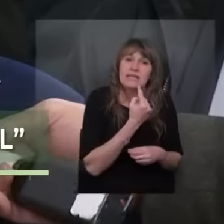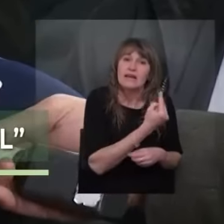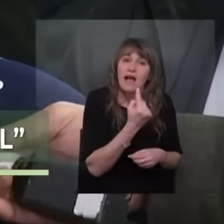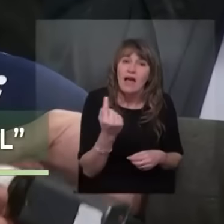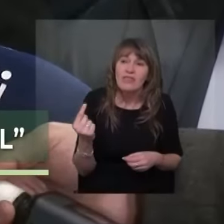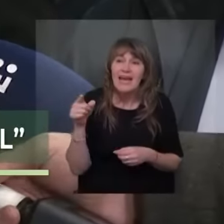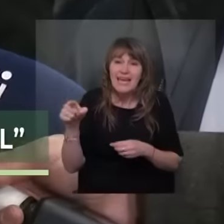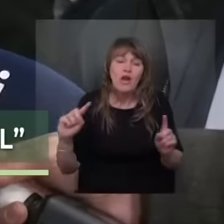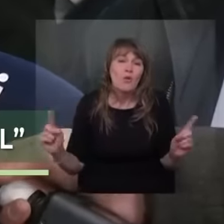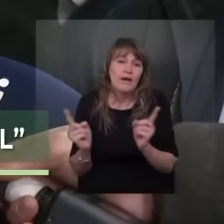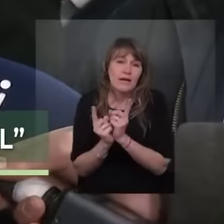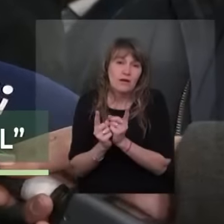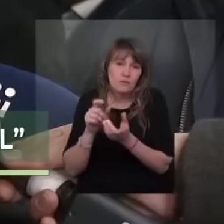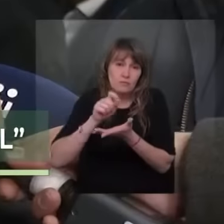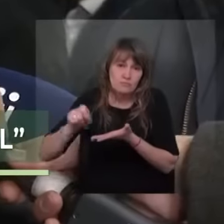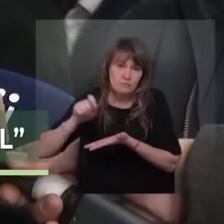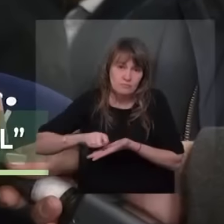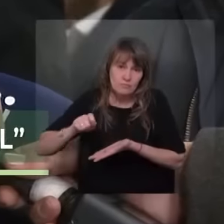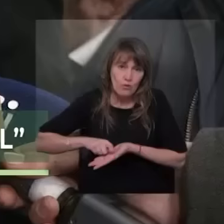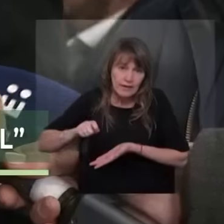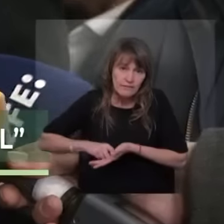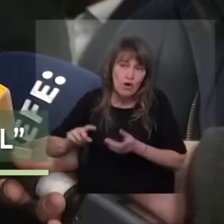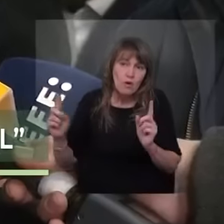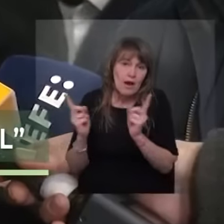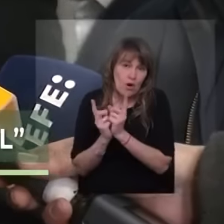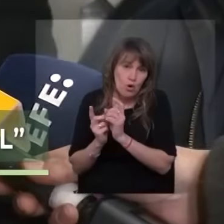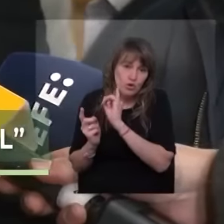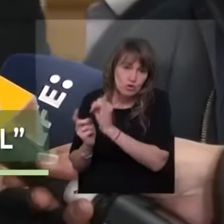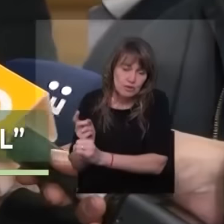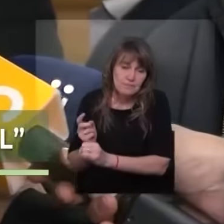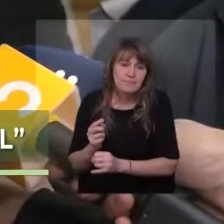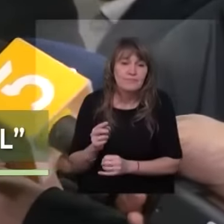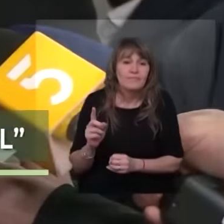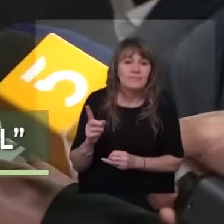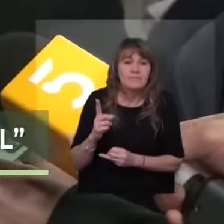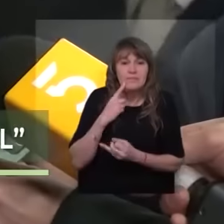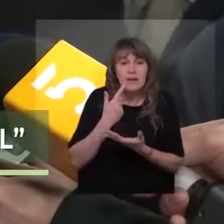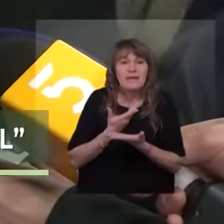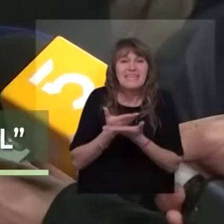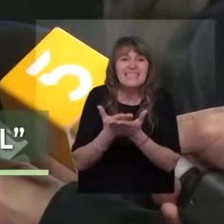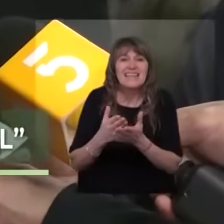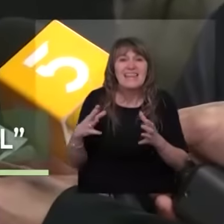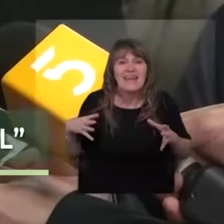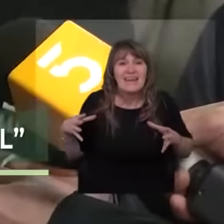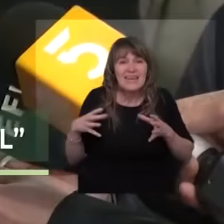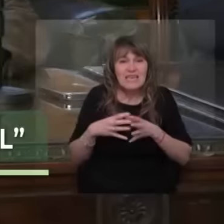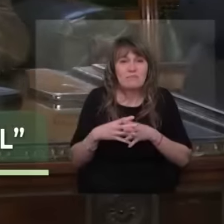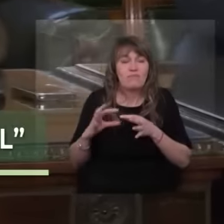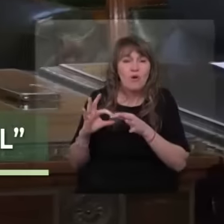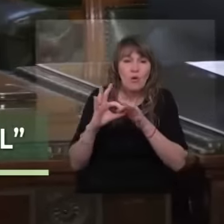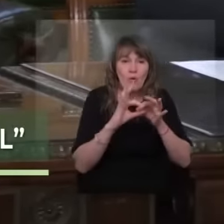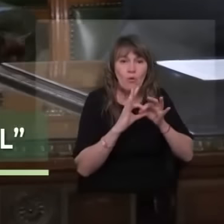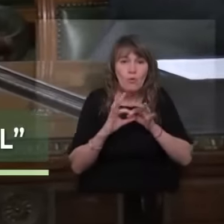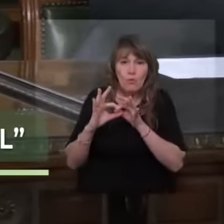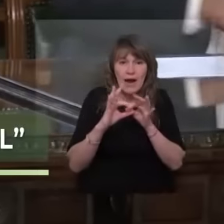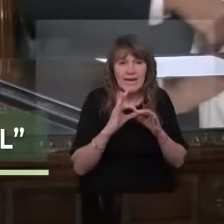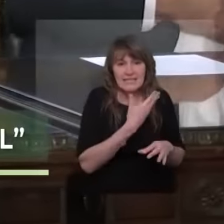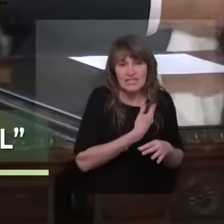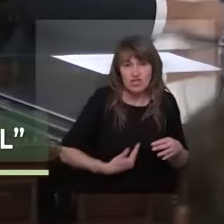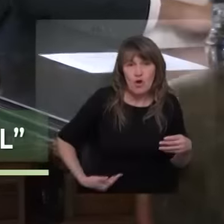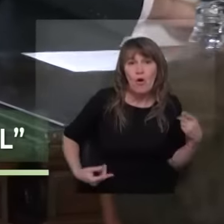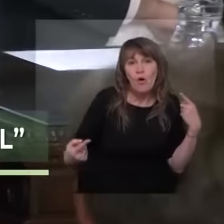sintetizó lo escribió y me parece que es la presentación en sociedad del equipo de la coalición que va a enfrentar al frente amplio